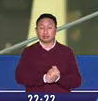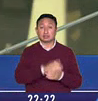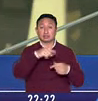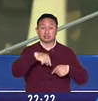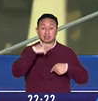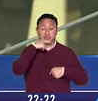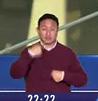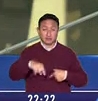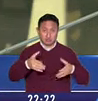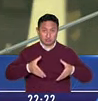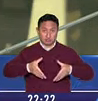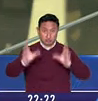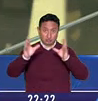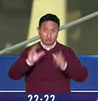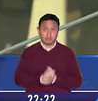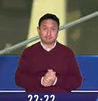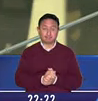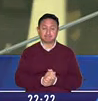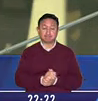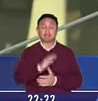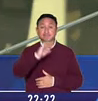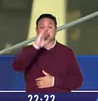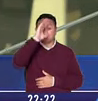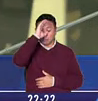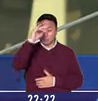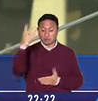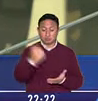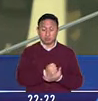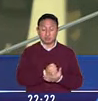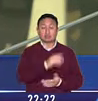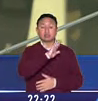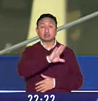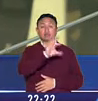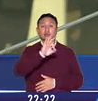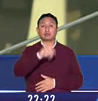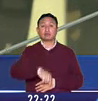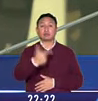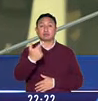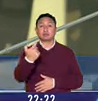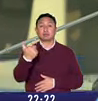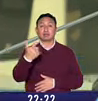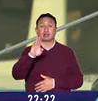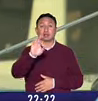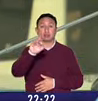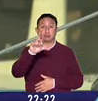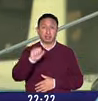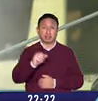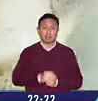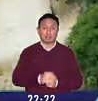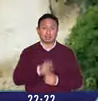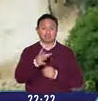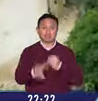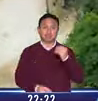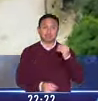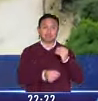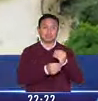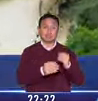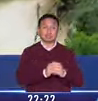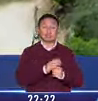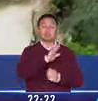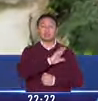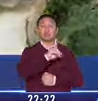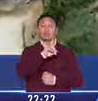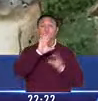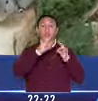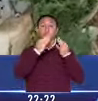este feriado de carnaval. La policía decomisó 59 armas de fuego y municiones. Además, 51 familias